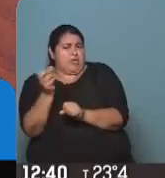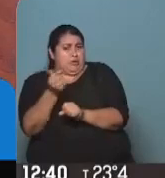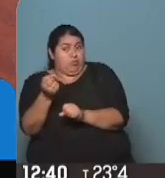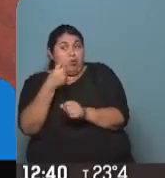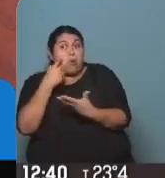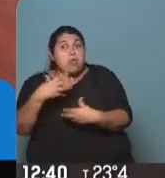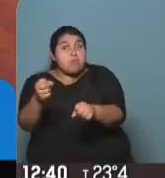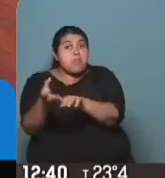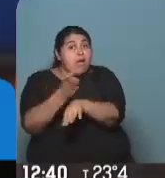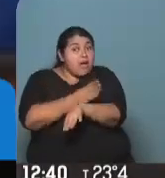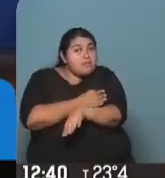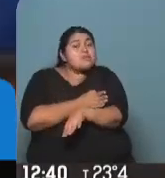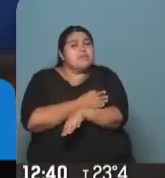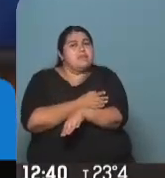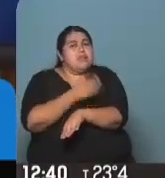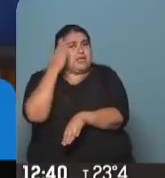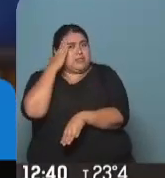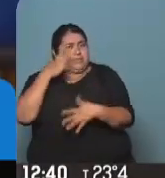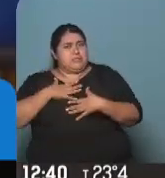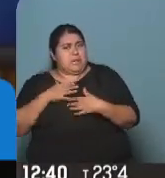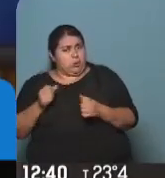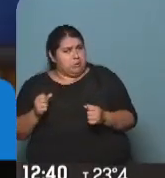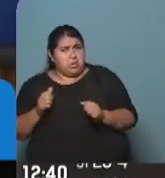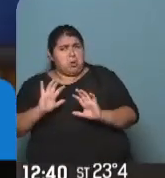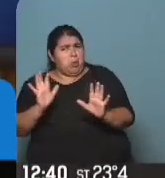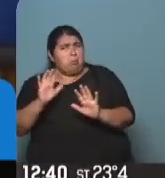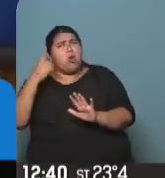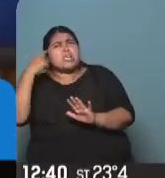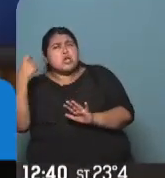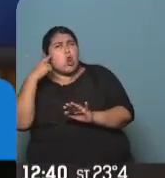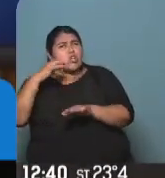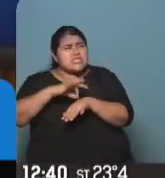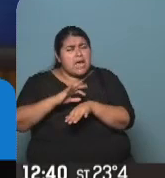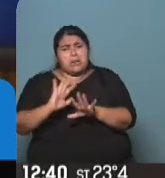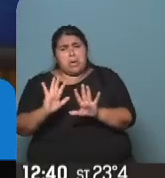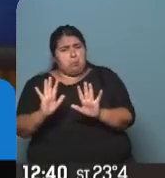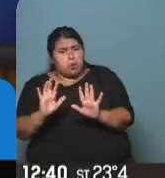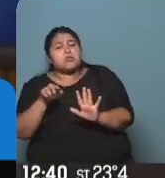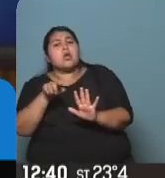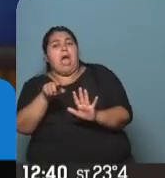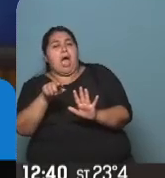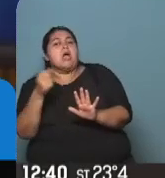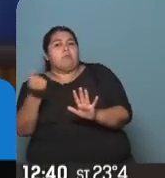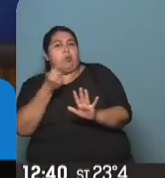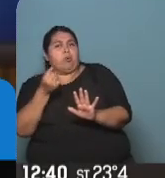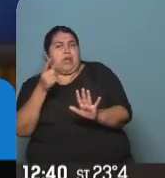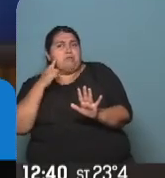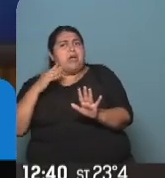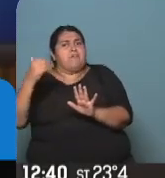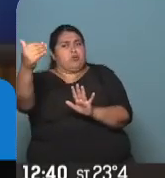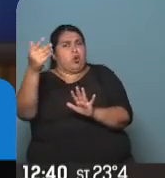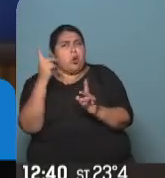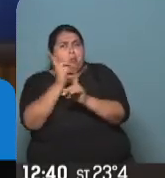detecta a tiempo un problema de salud mental, por más que no lo haga un psicólogo o un psiquiatra, estamos previniendo posibles descompensaciones y